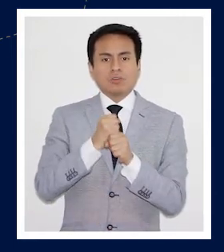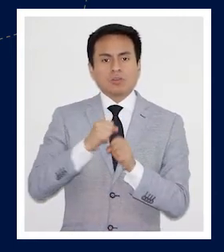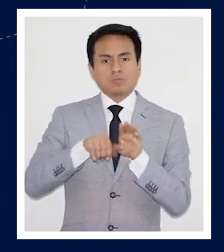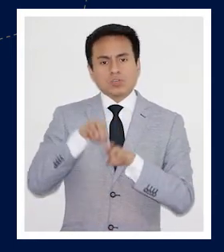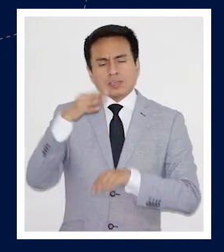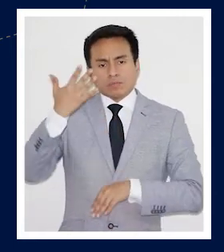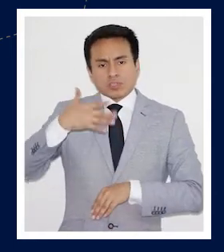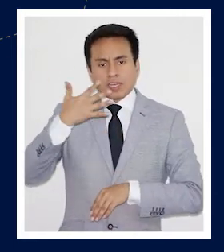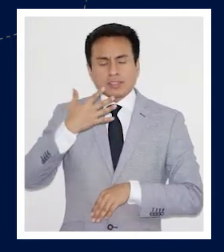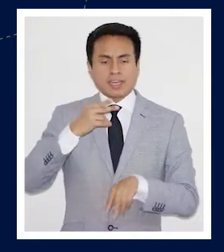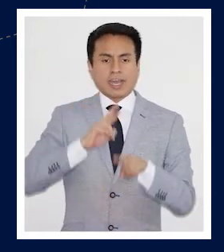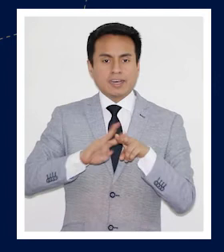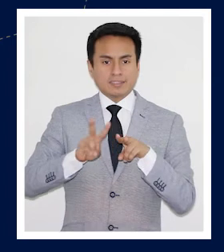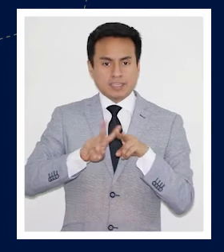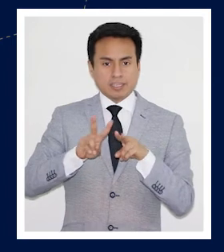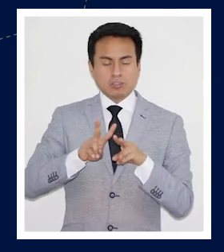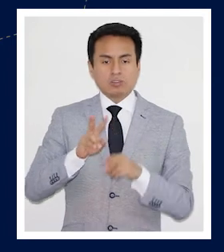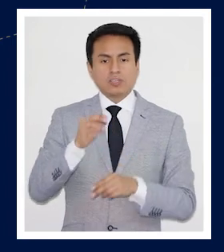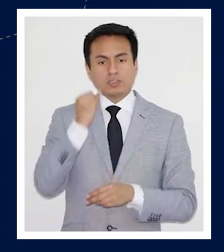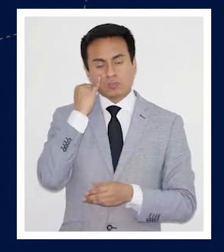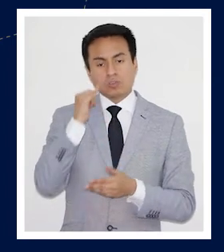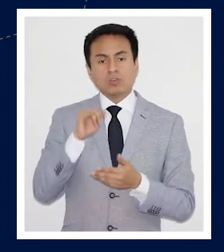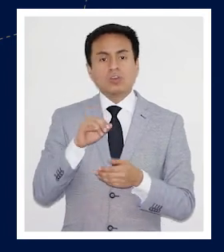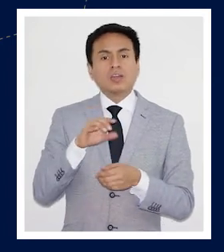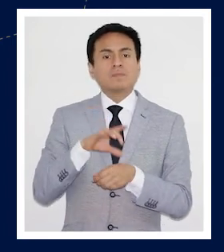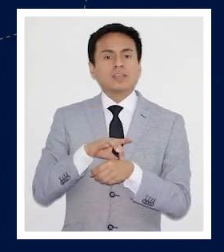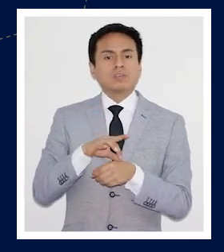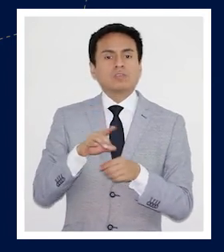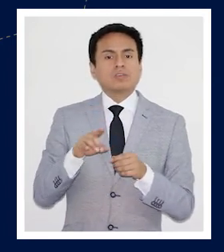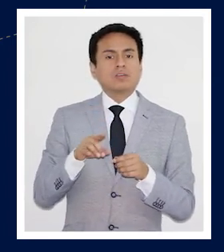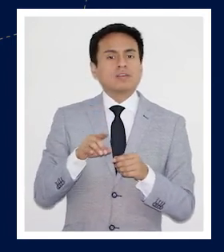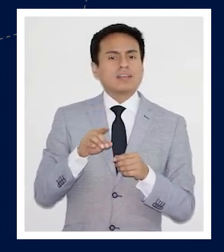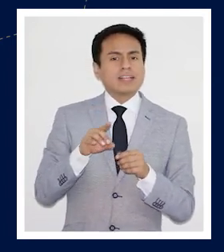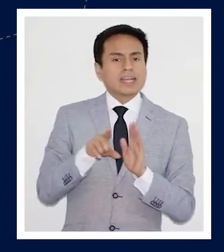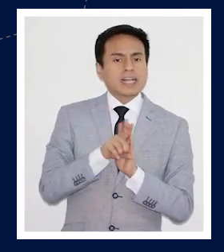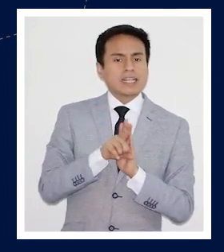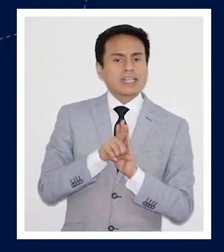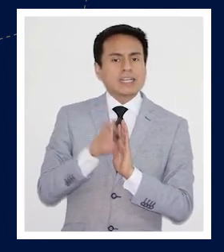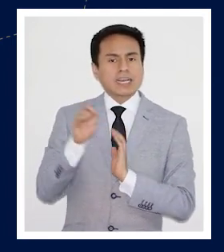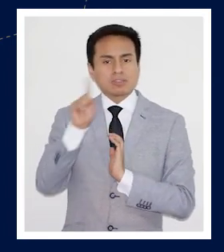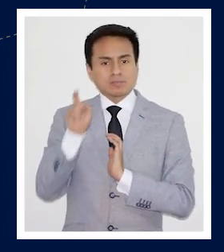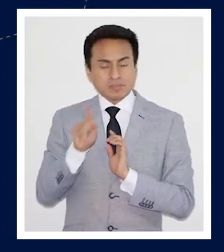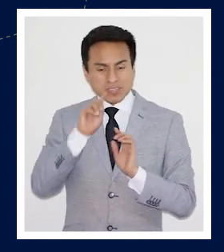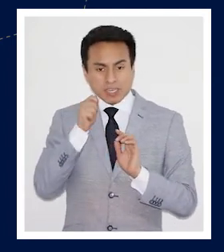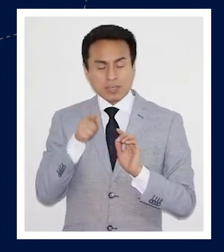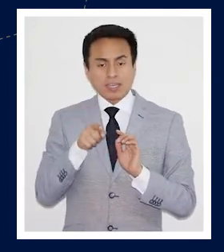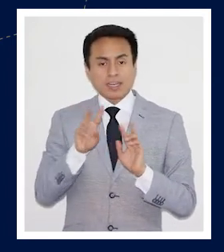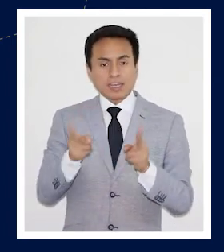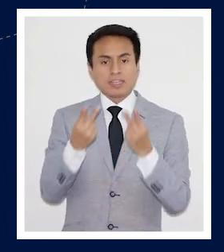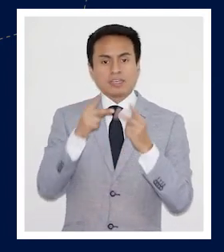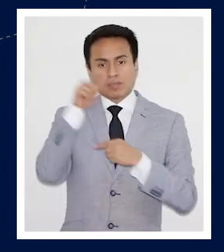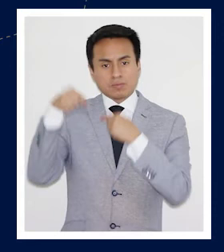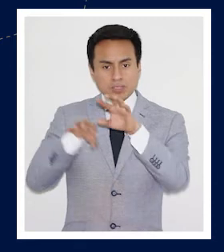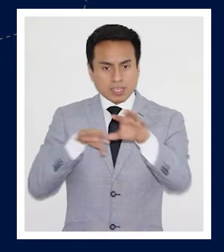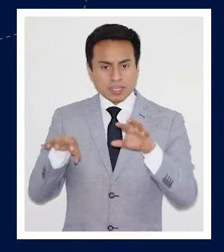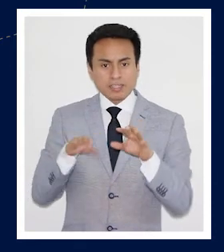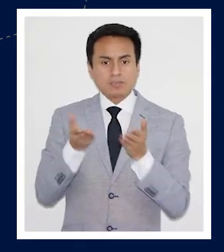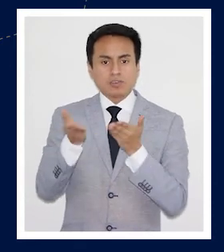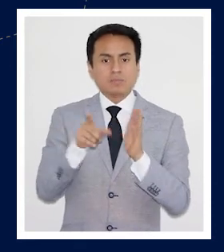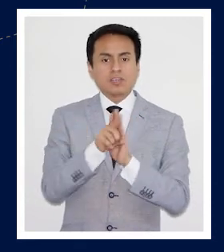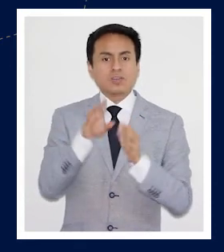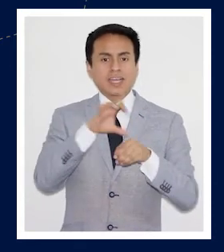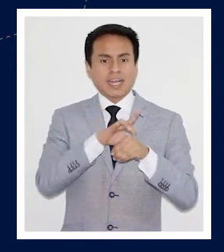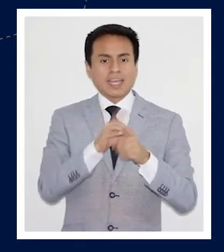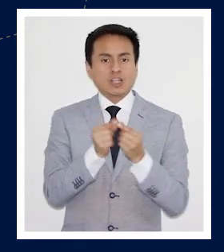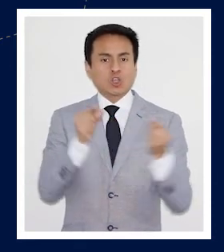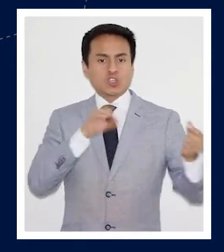Una labor muy importante que hemos estado haciendo como Instituto Médico Legal Dr. Carlos Ibar es el rescate patrimonial en el servicio médico legal